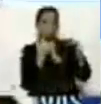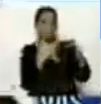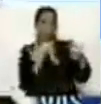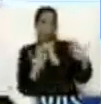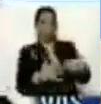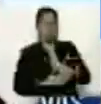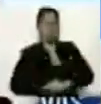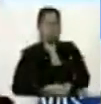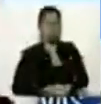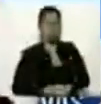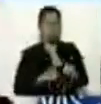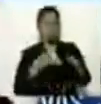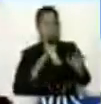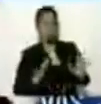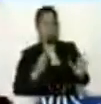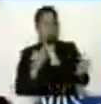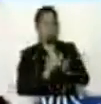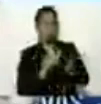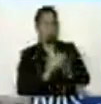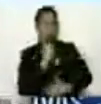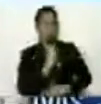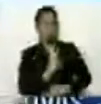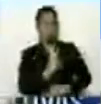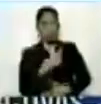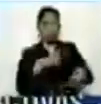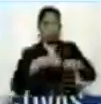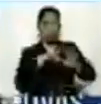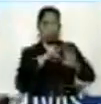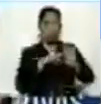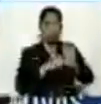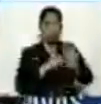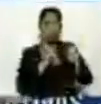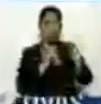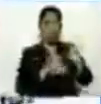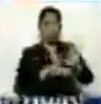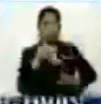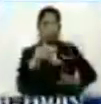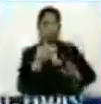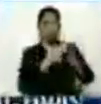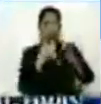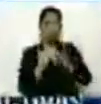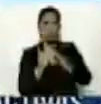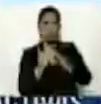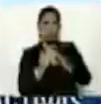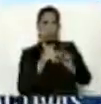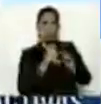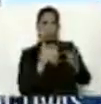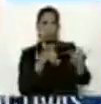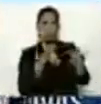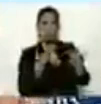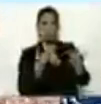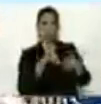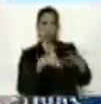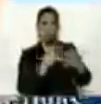puedas acceder a algunos productos para tu subsistencia. Y al final la gente tiene la necesidad y la obligación de salir, de arriesgarse,